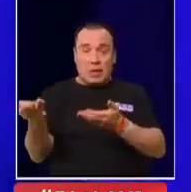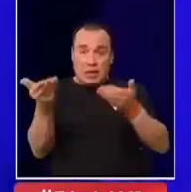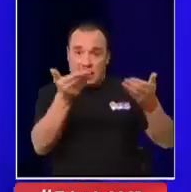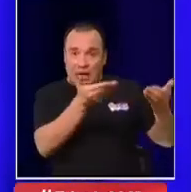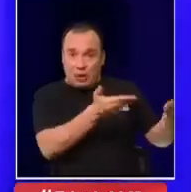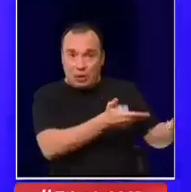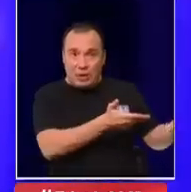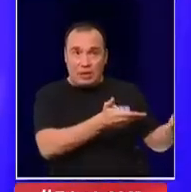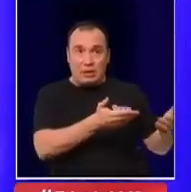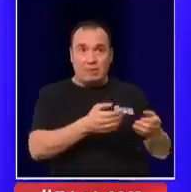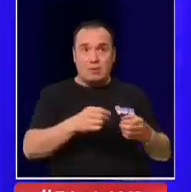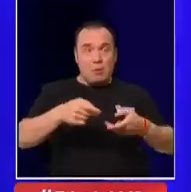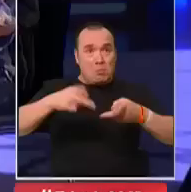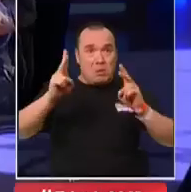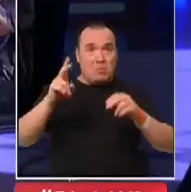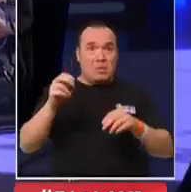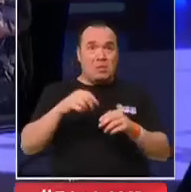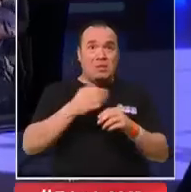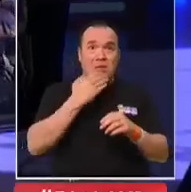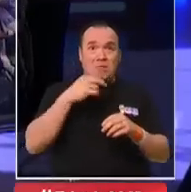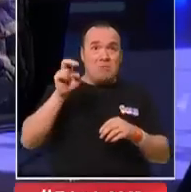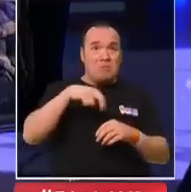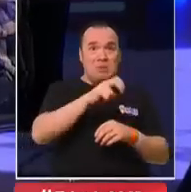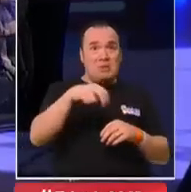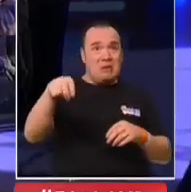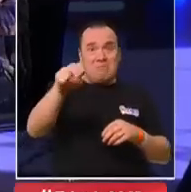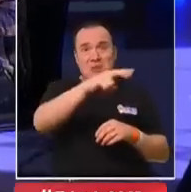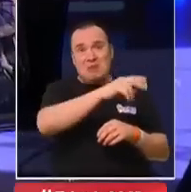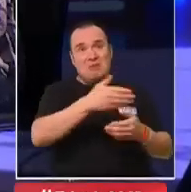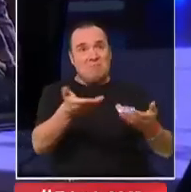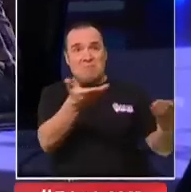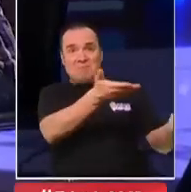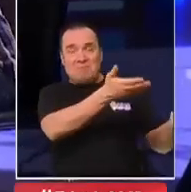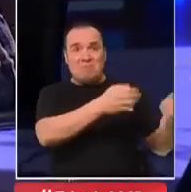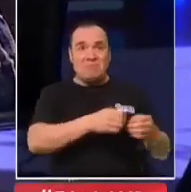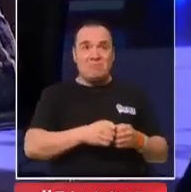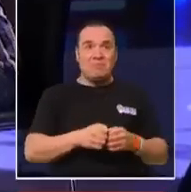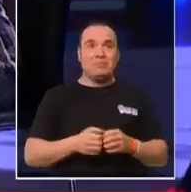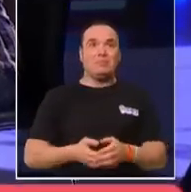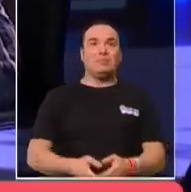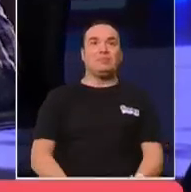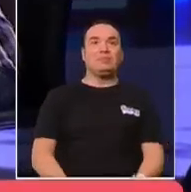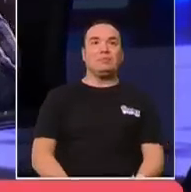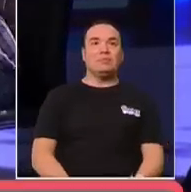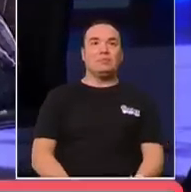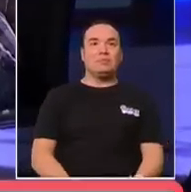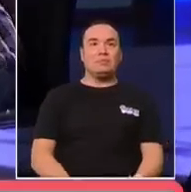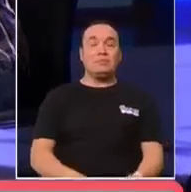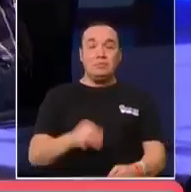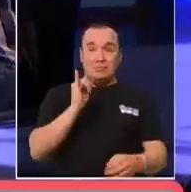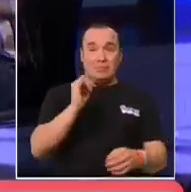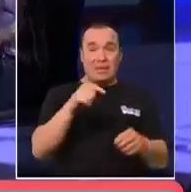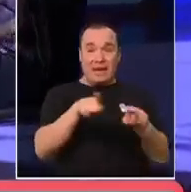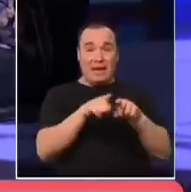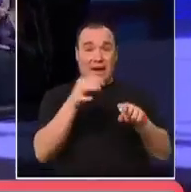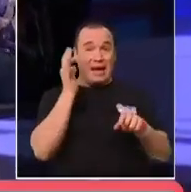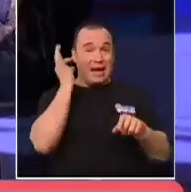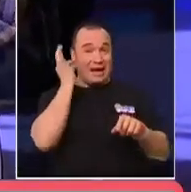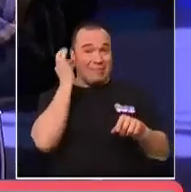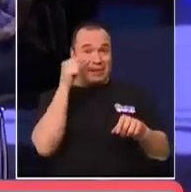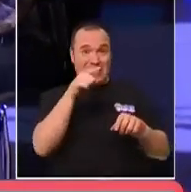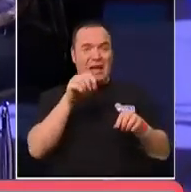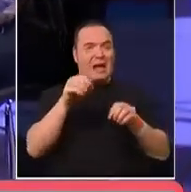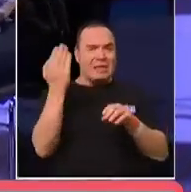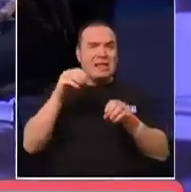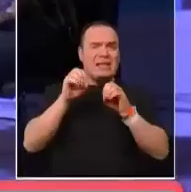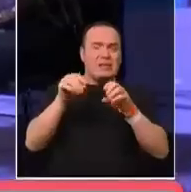para que recorra. Esta es su casa, por supuesto. Eso. Pablito, vaya a buscar su celular, no hay problema. Su hermana le enseñó a ser libre desde chiquitito. Sí. ¿Y cómo